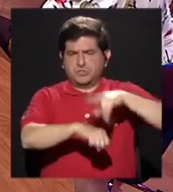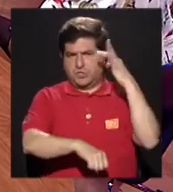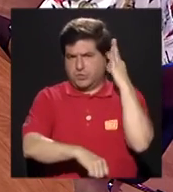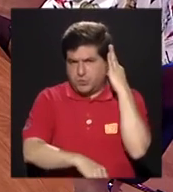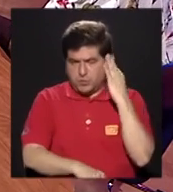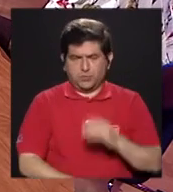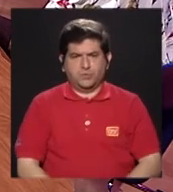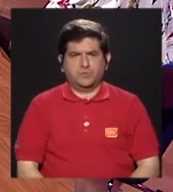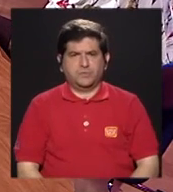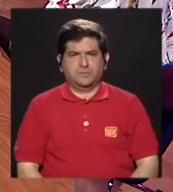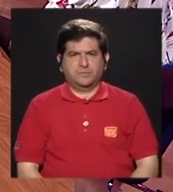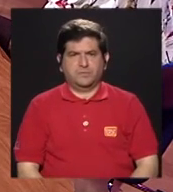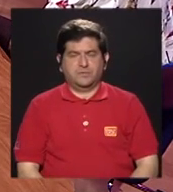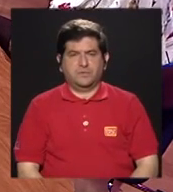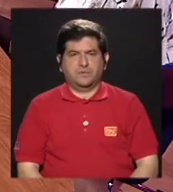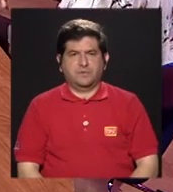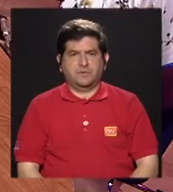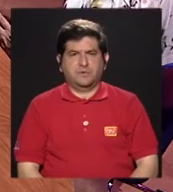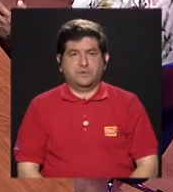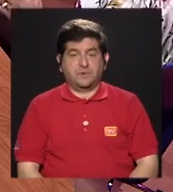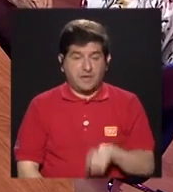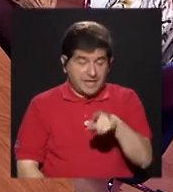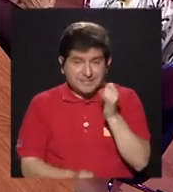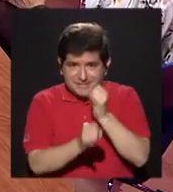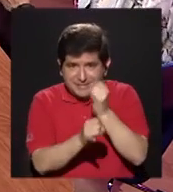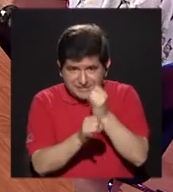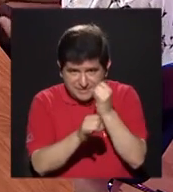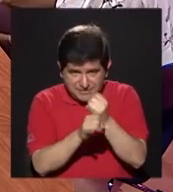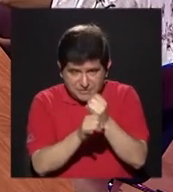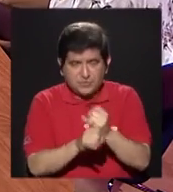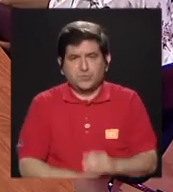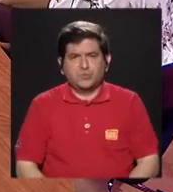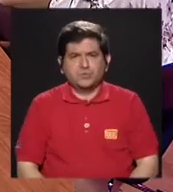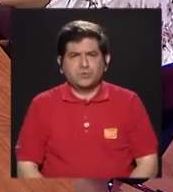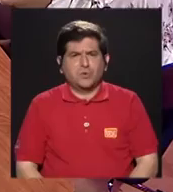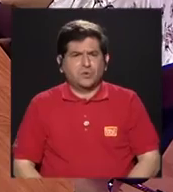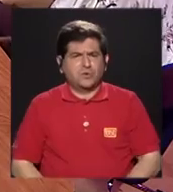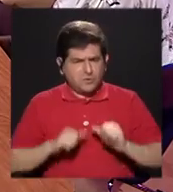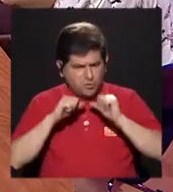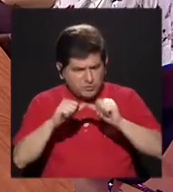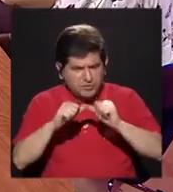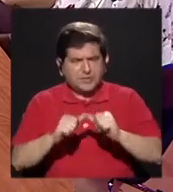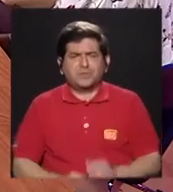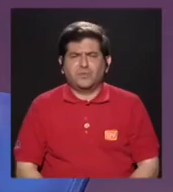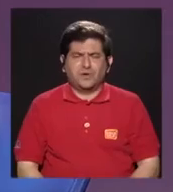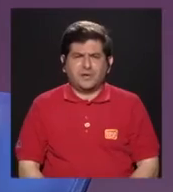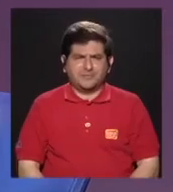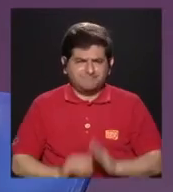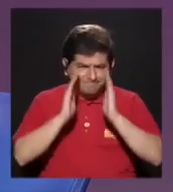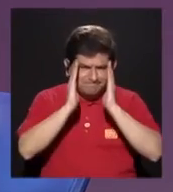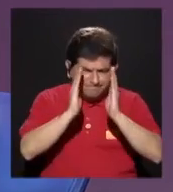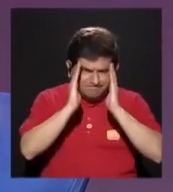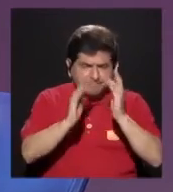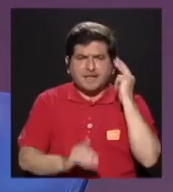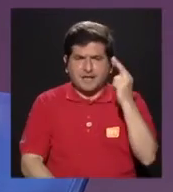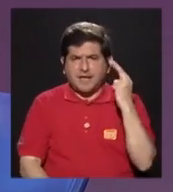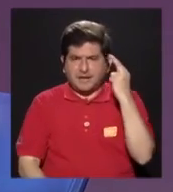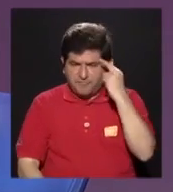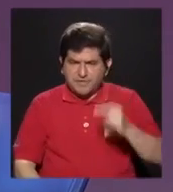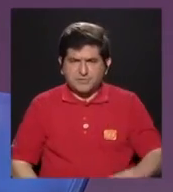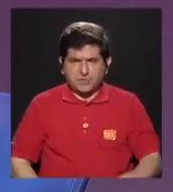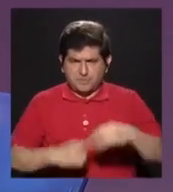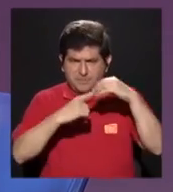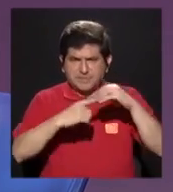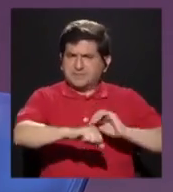mujeres está el instituto aún esté preocupado por las razones por las que fue